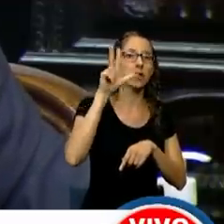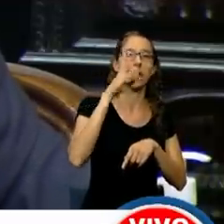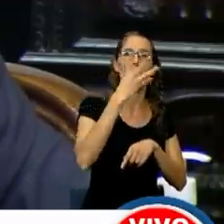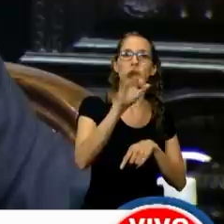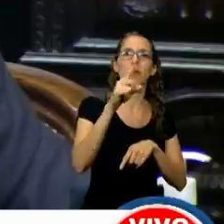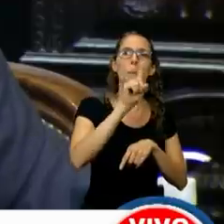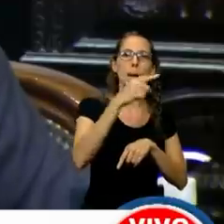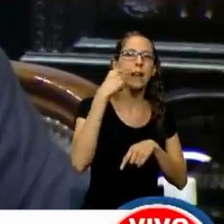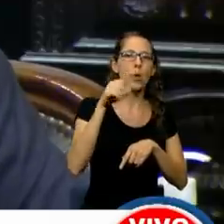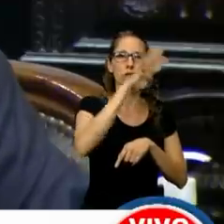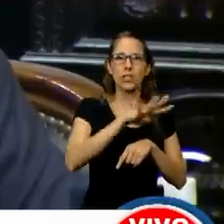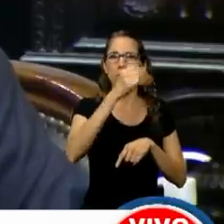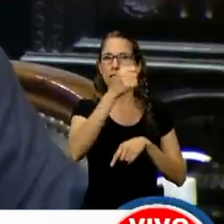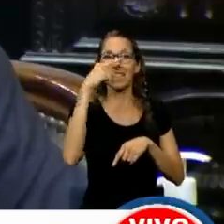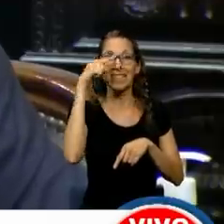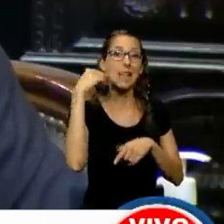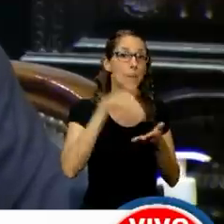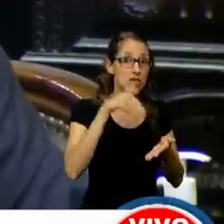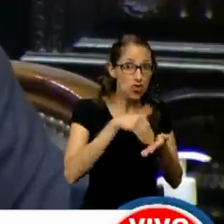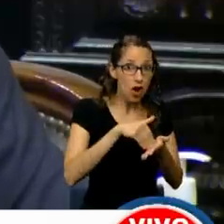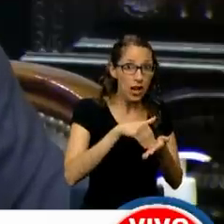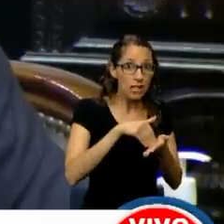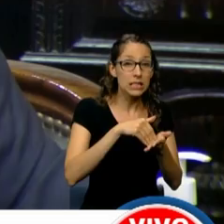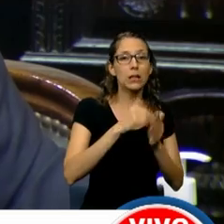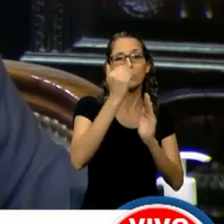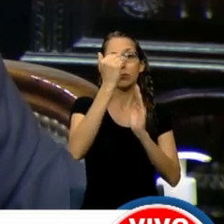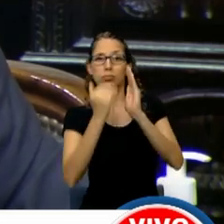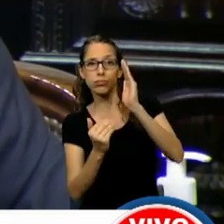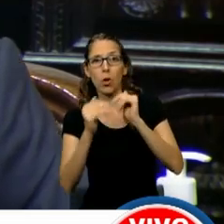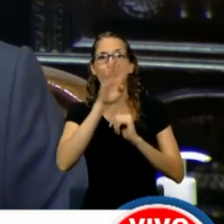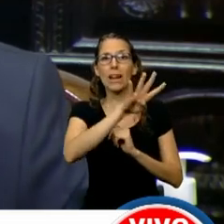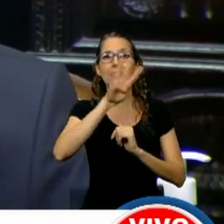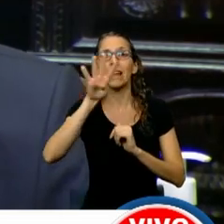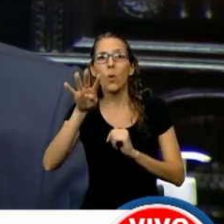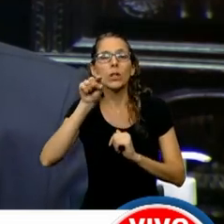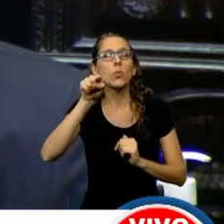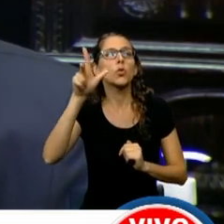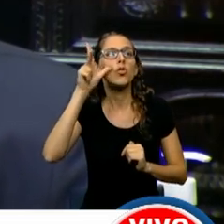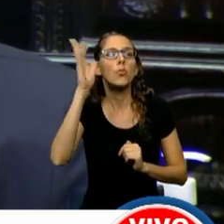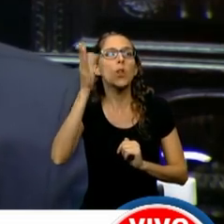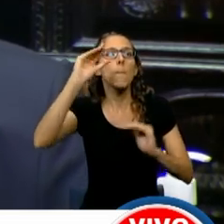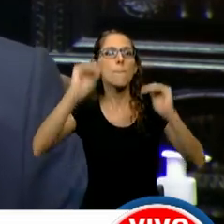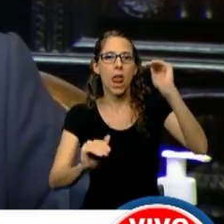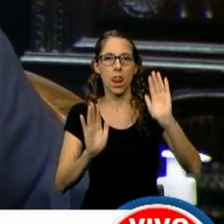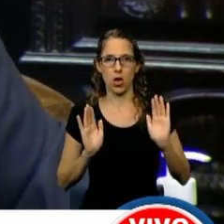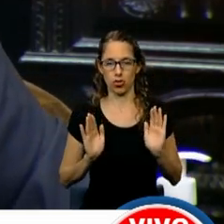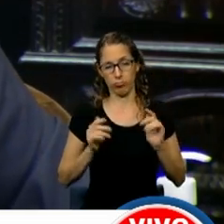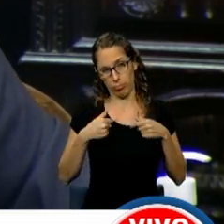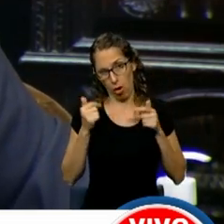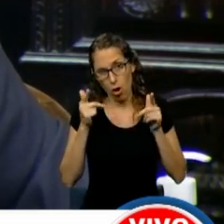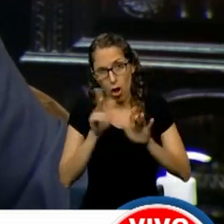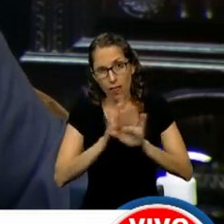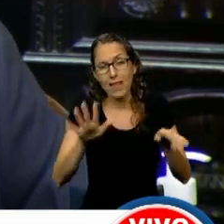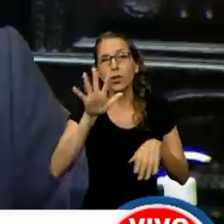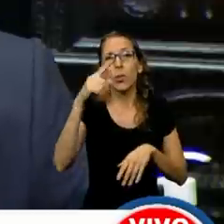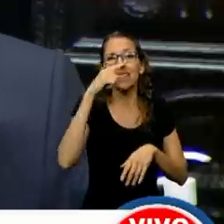mil 467 millones 44.8 por ciento de baja sin contar los 57 mil millones